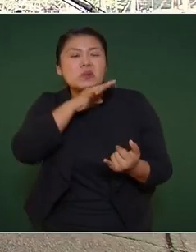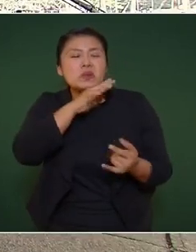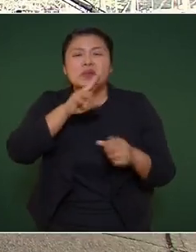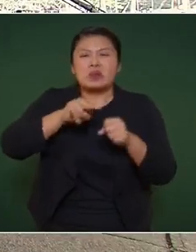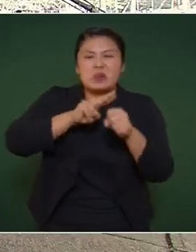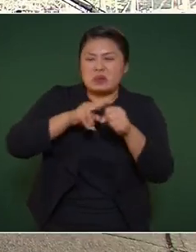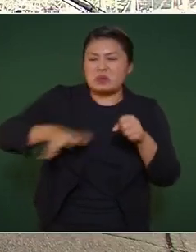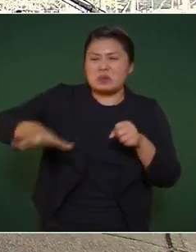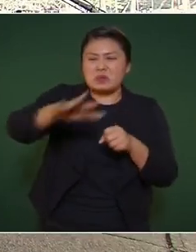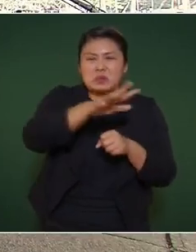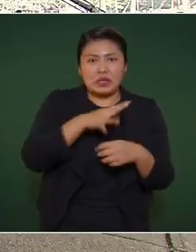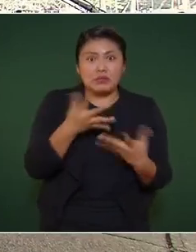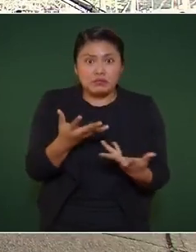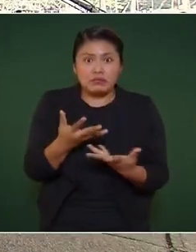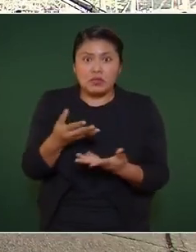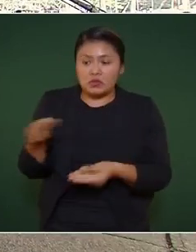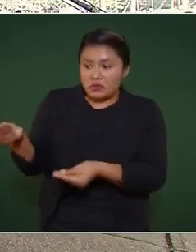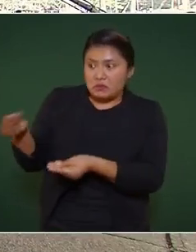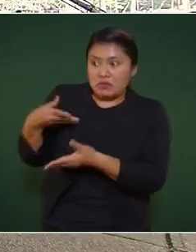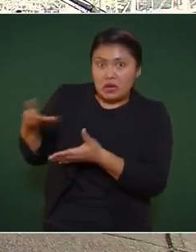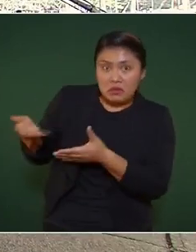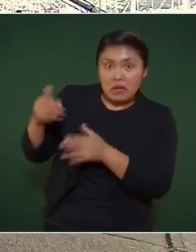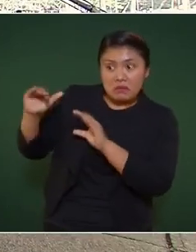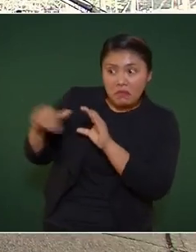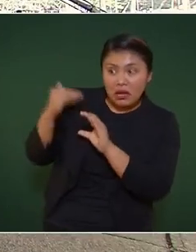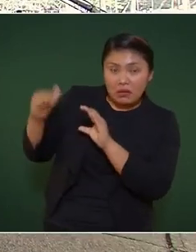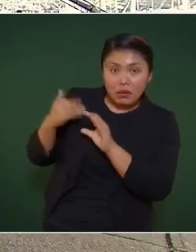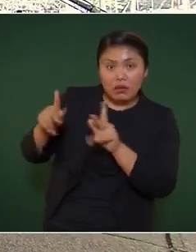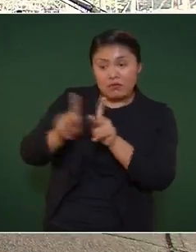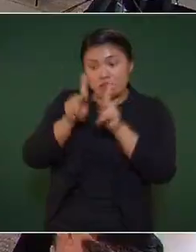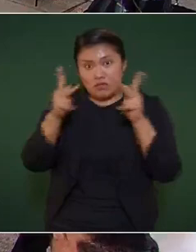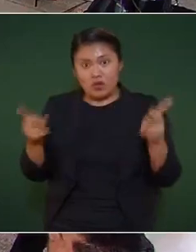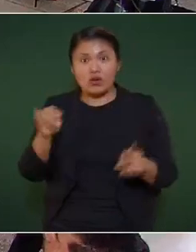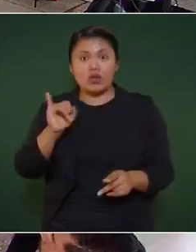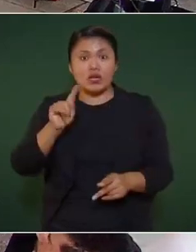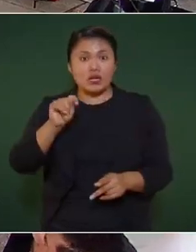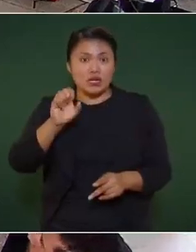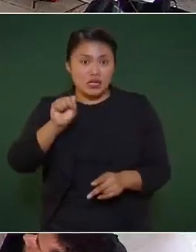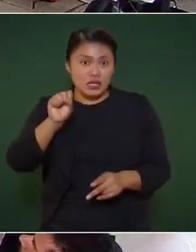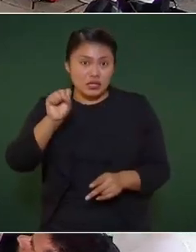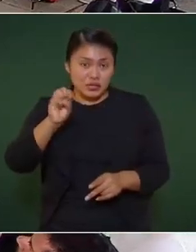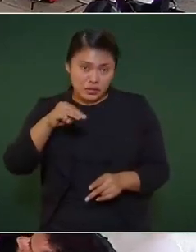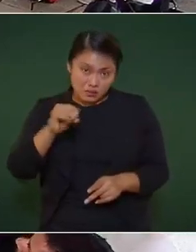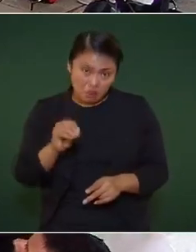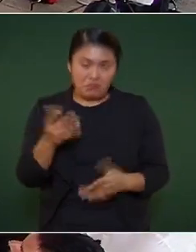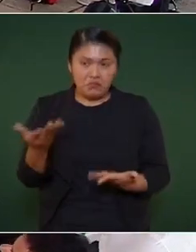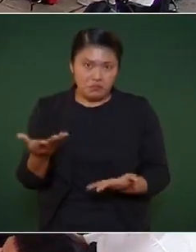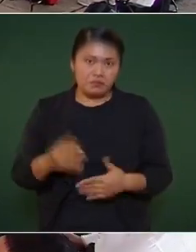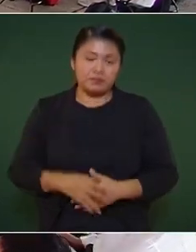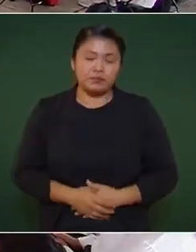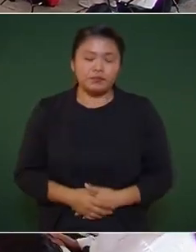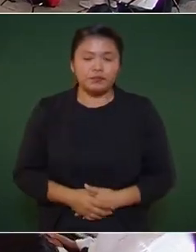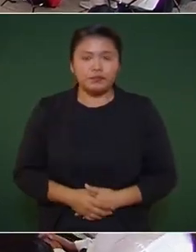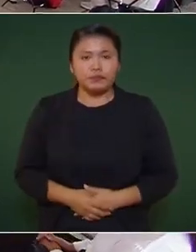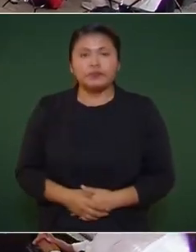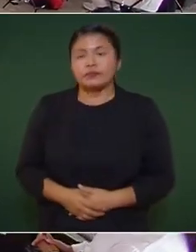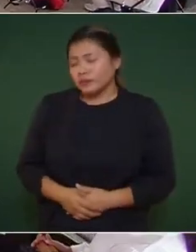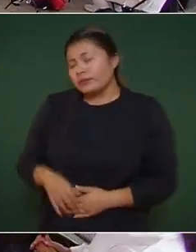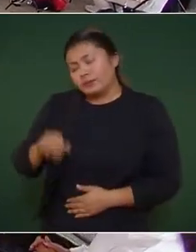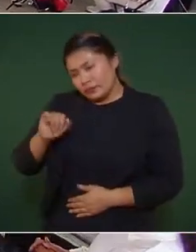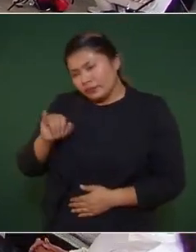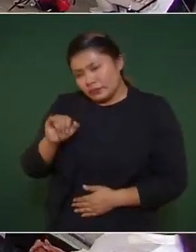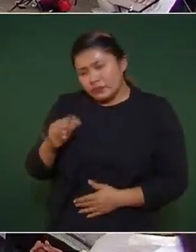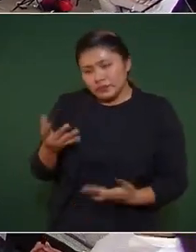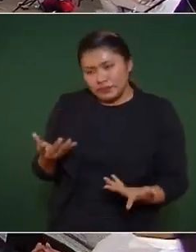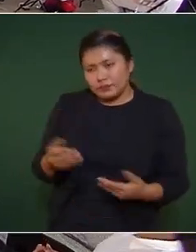son que han hecho llegar puntualmente nuestros lectores a Diario del Istmo. Sí. Entonces, ya